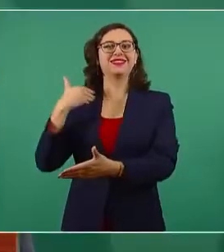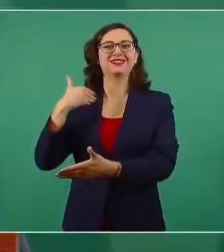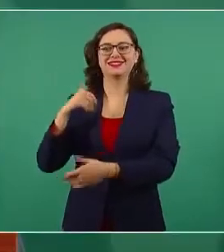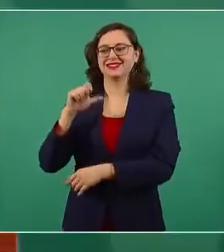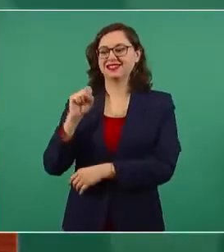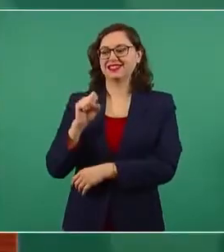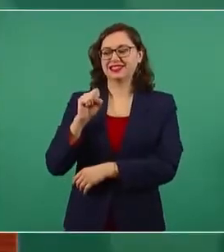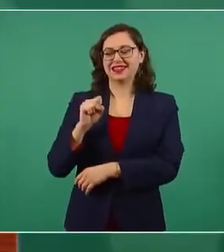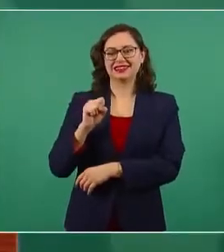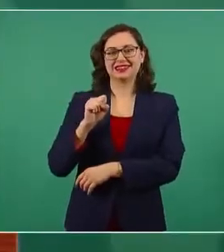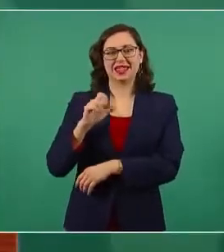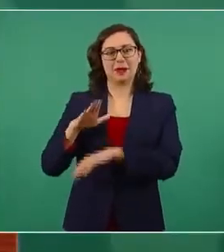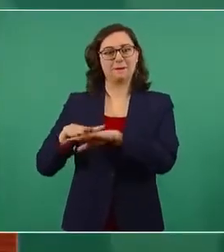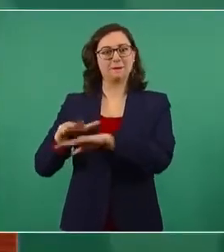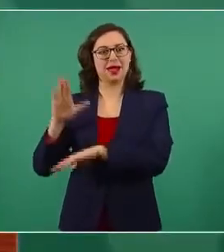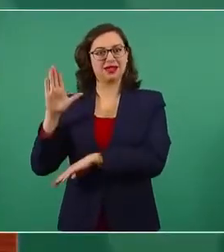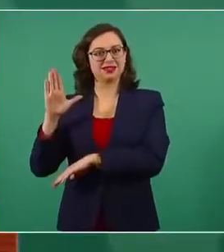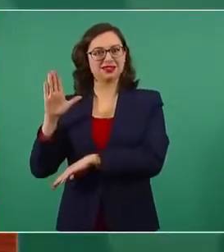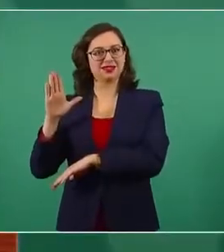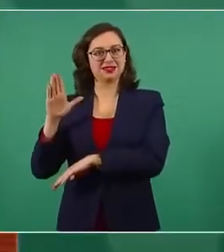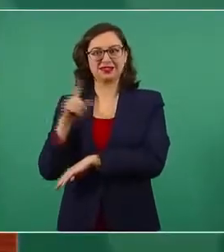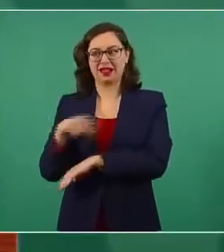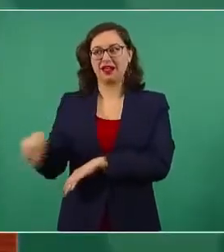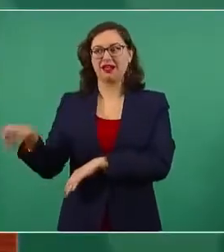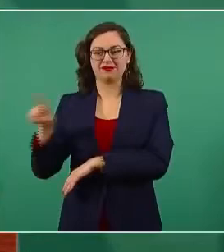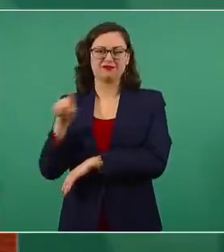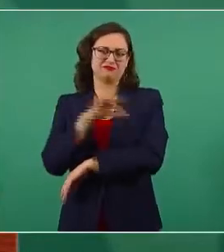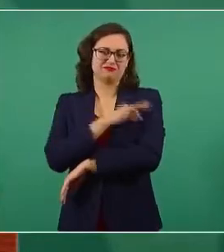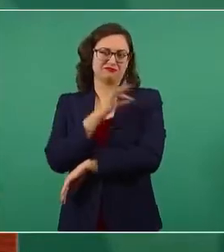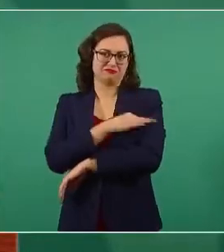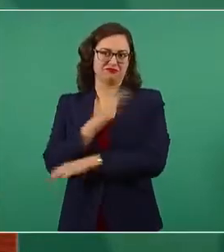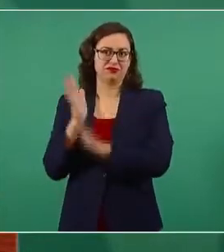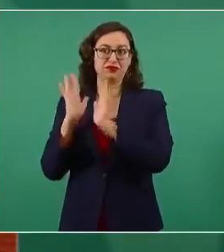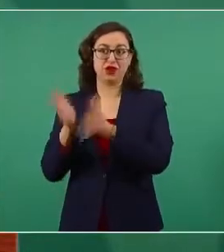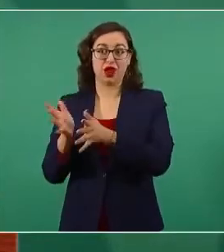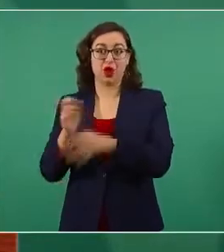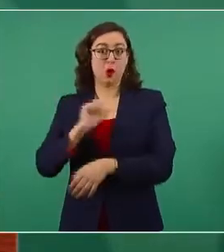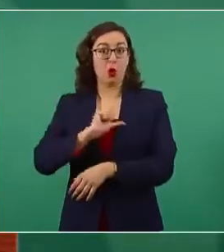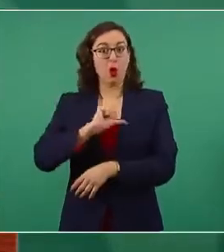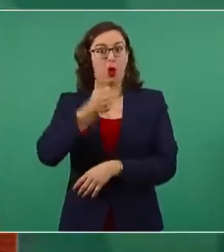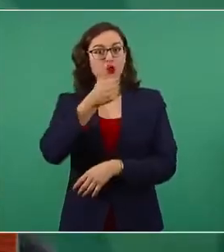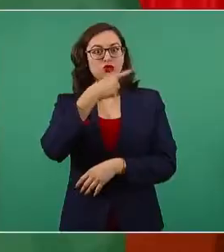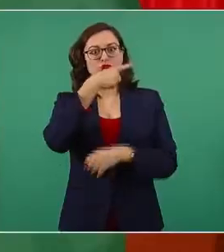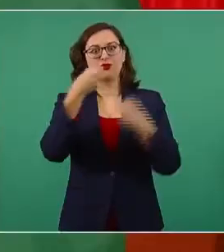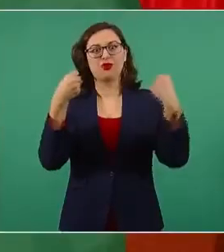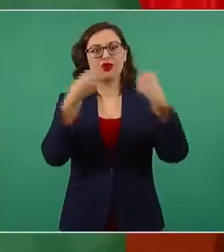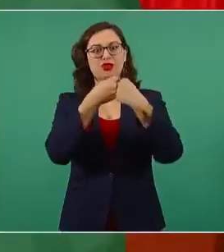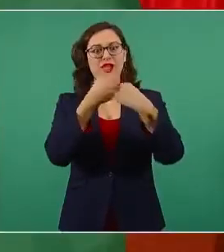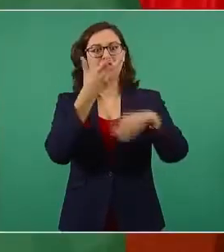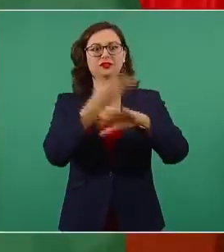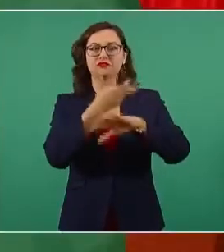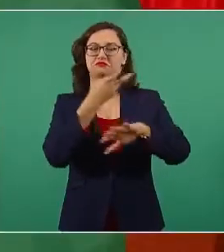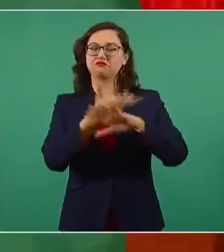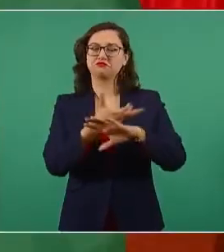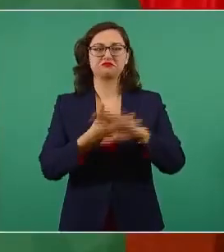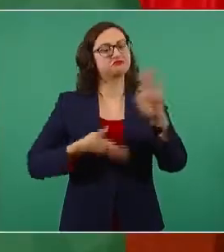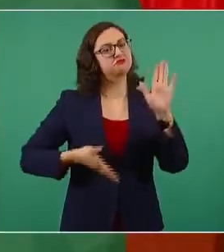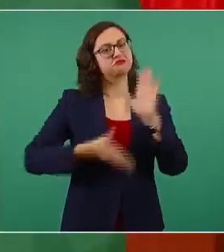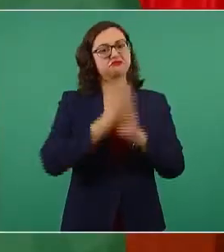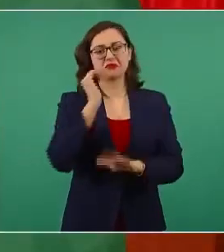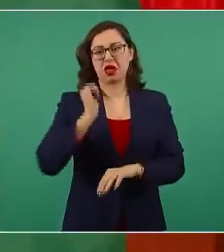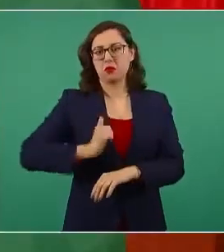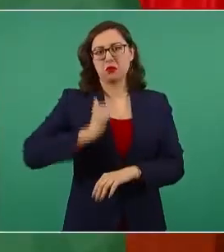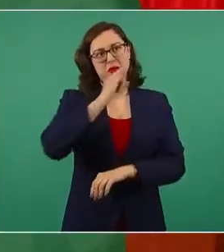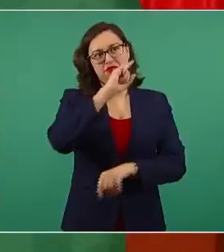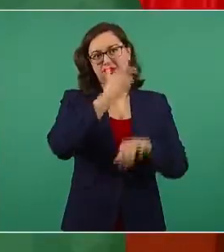cercanía que tenían con Estados Unidos tuvieron la oportunidad de precisamente irse a vacunar bajo